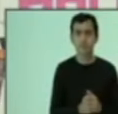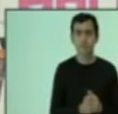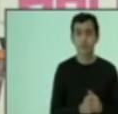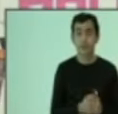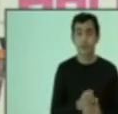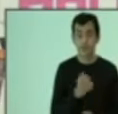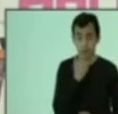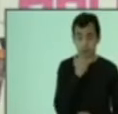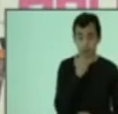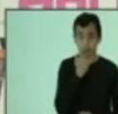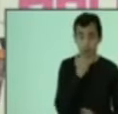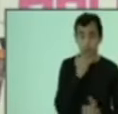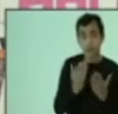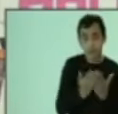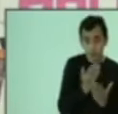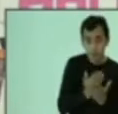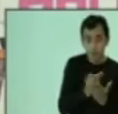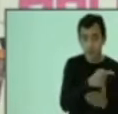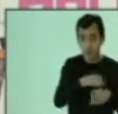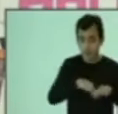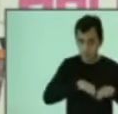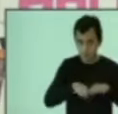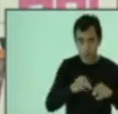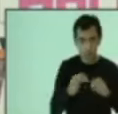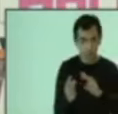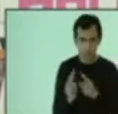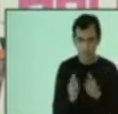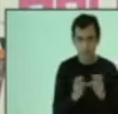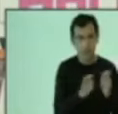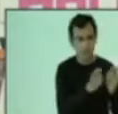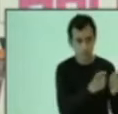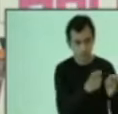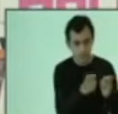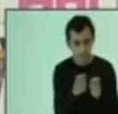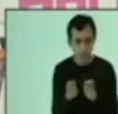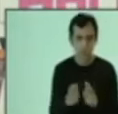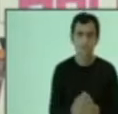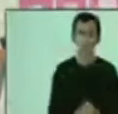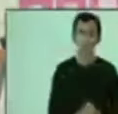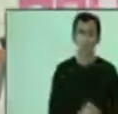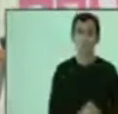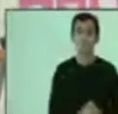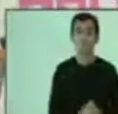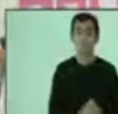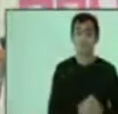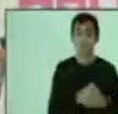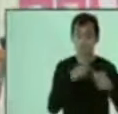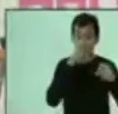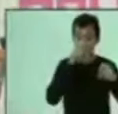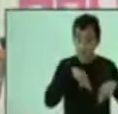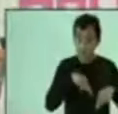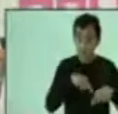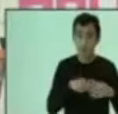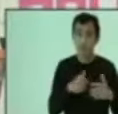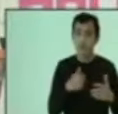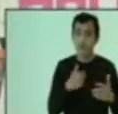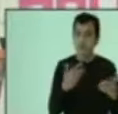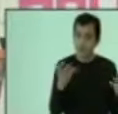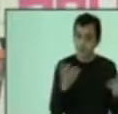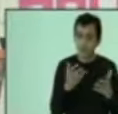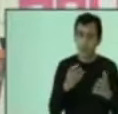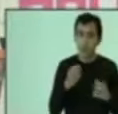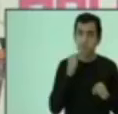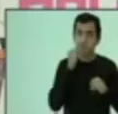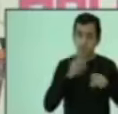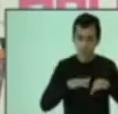propiciar las fuentes de empleo también entre los vecinos. También incrementaré, en coordinación con la Secretaría